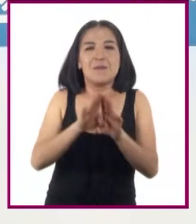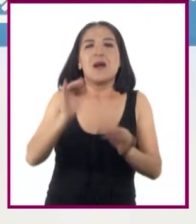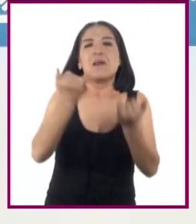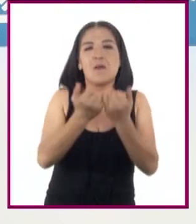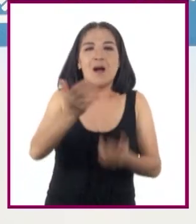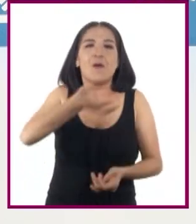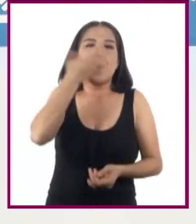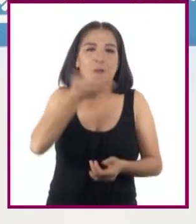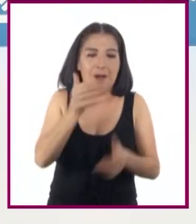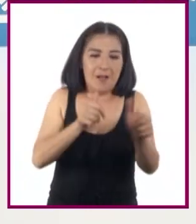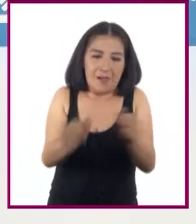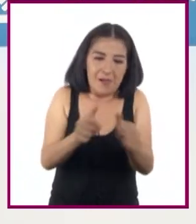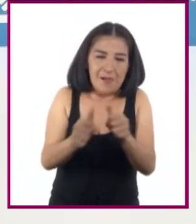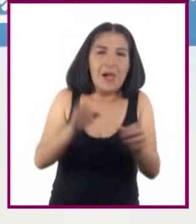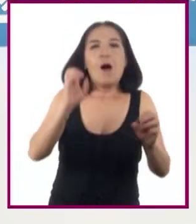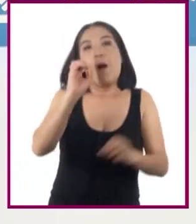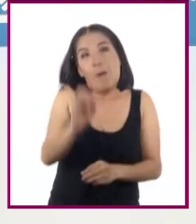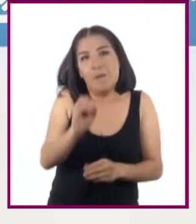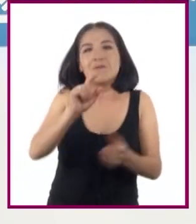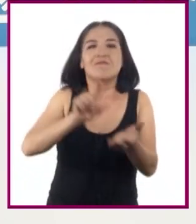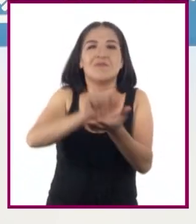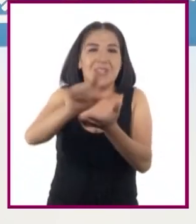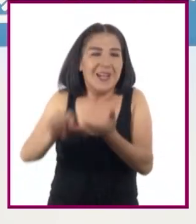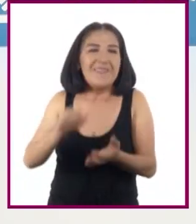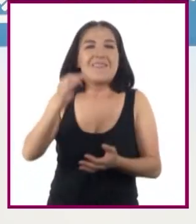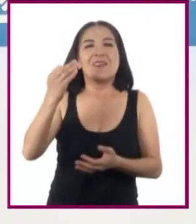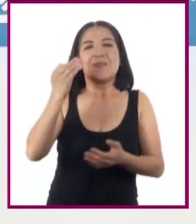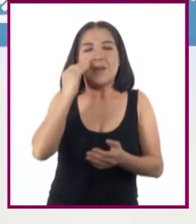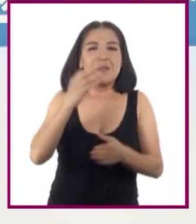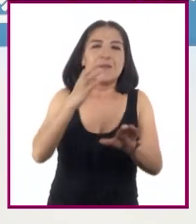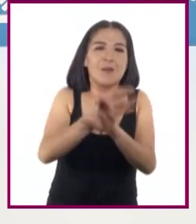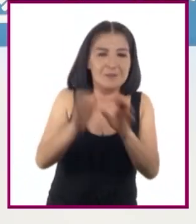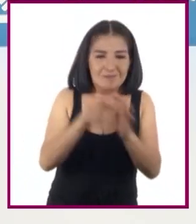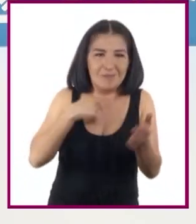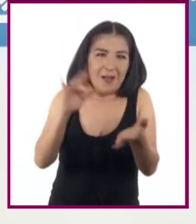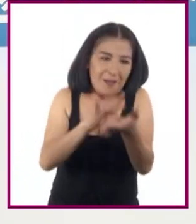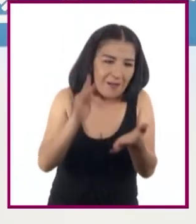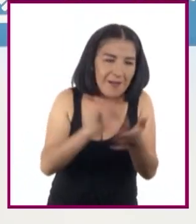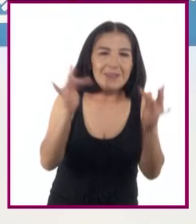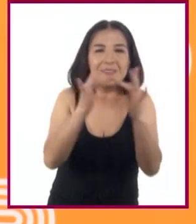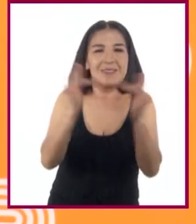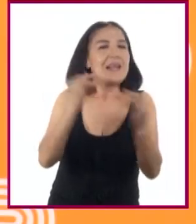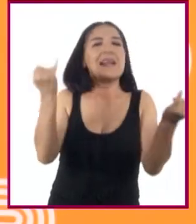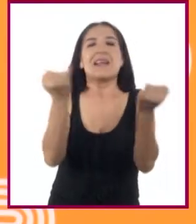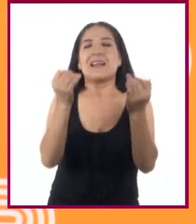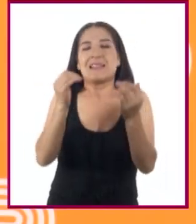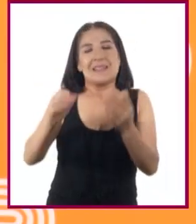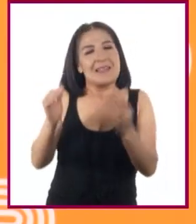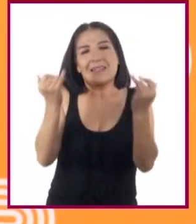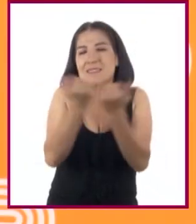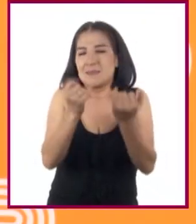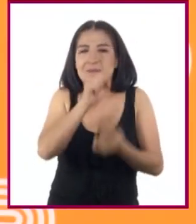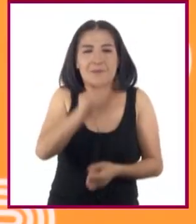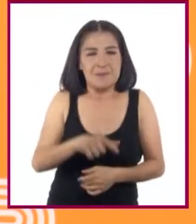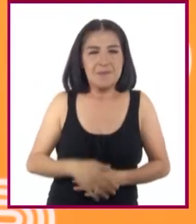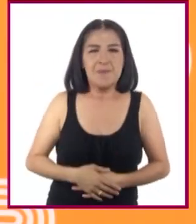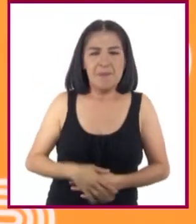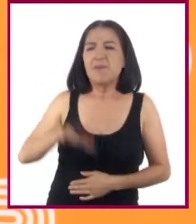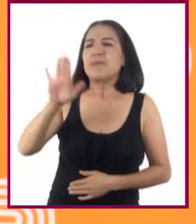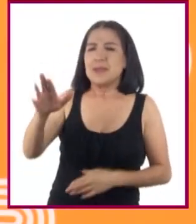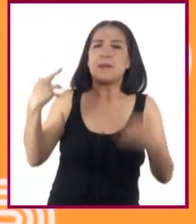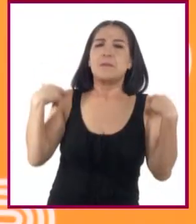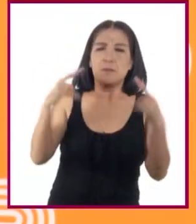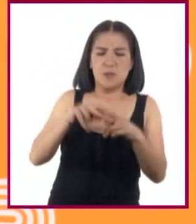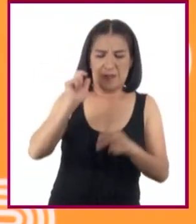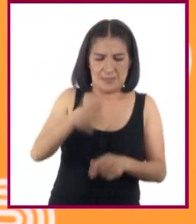los videojuegos o las redes sociales, porque encuentran una sensación de bienestar ahí. Maestro, por lo que